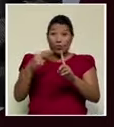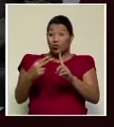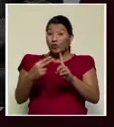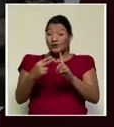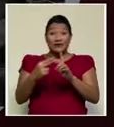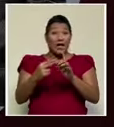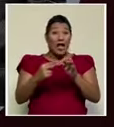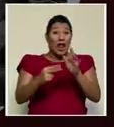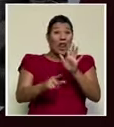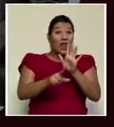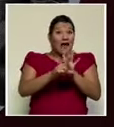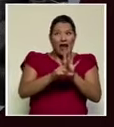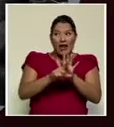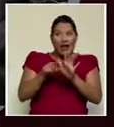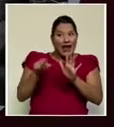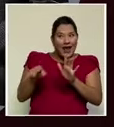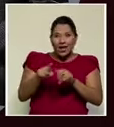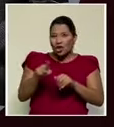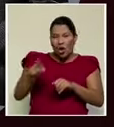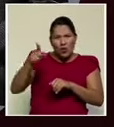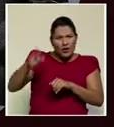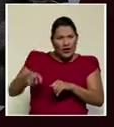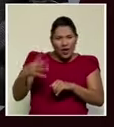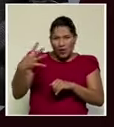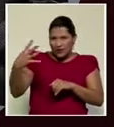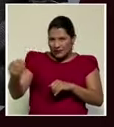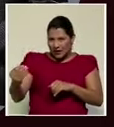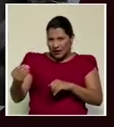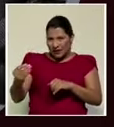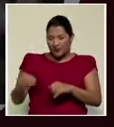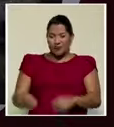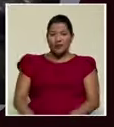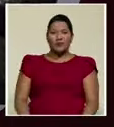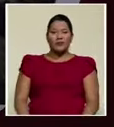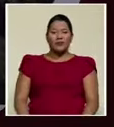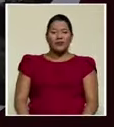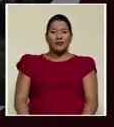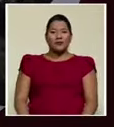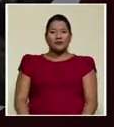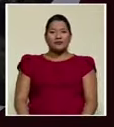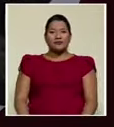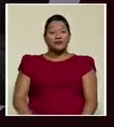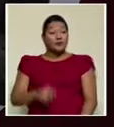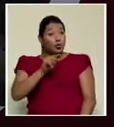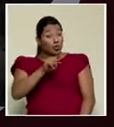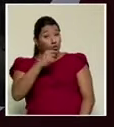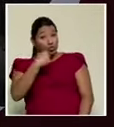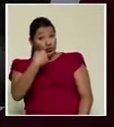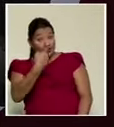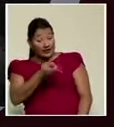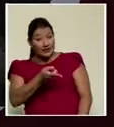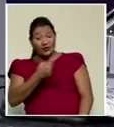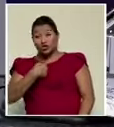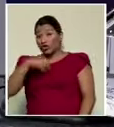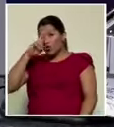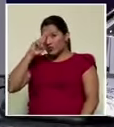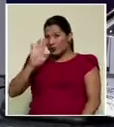esta salida, y que probablemente hubiese sido suficiente como para no tomarla en consideración. Usted está diciendo que no, que